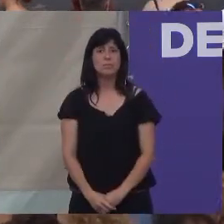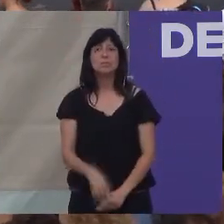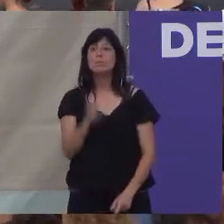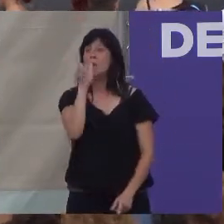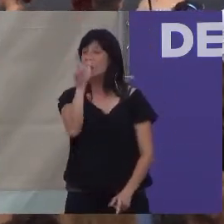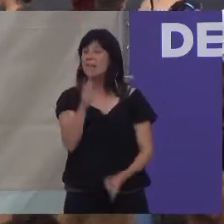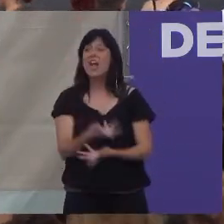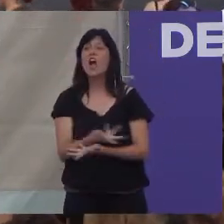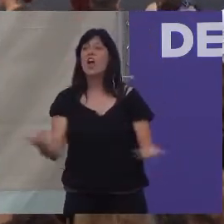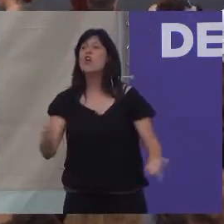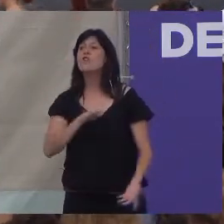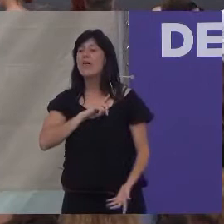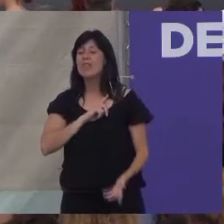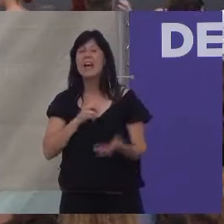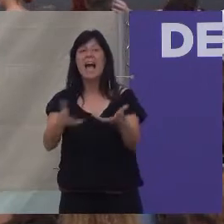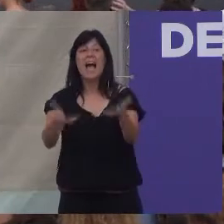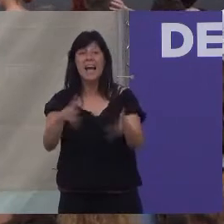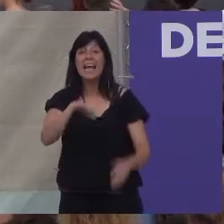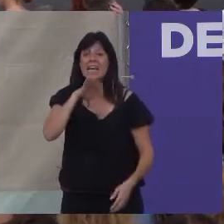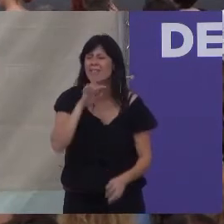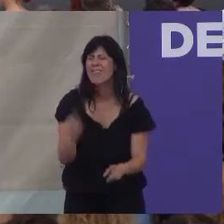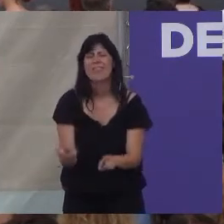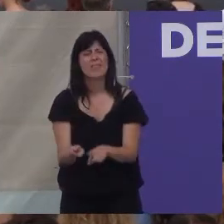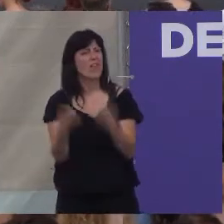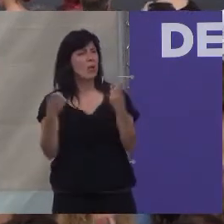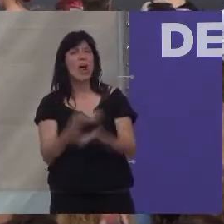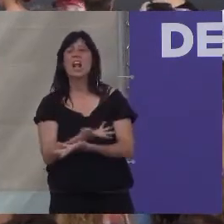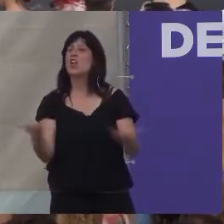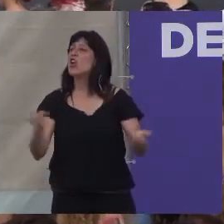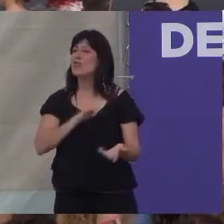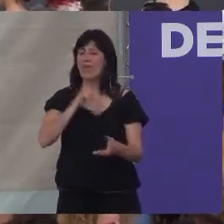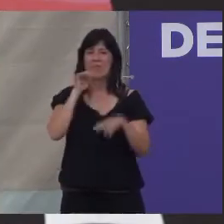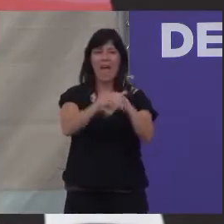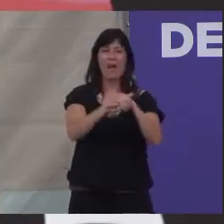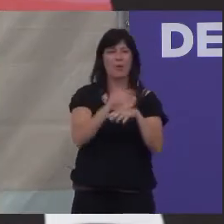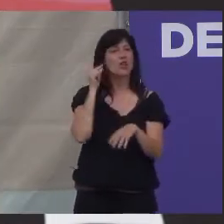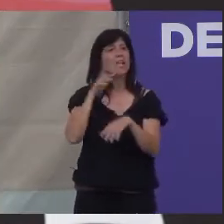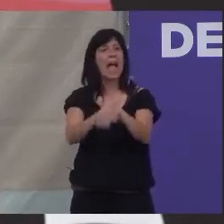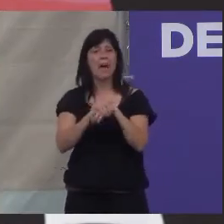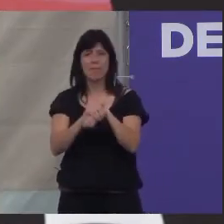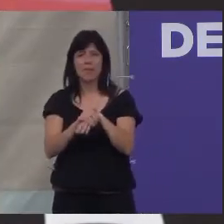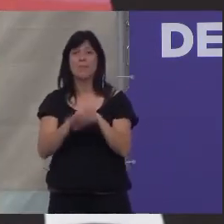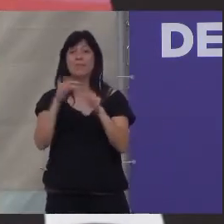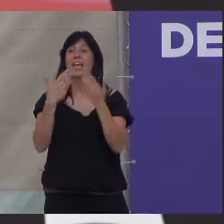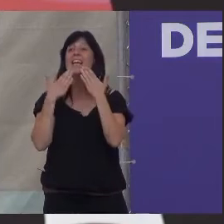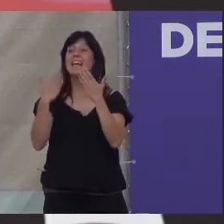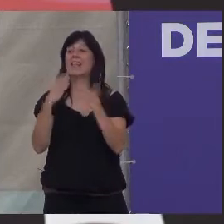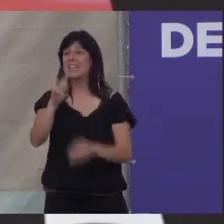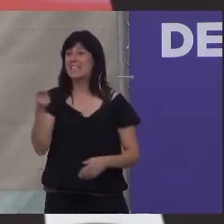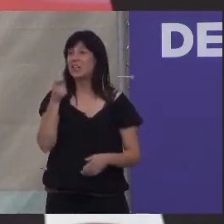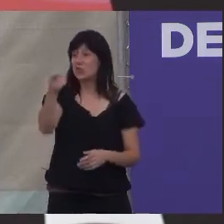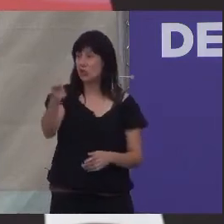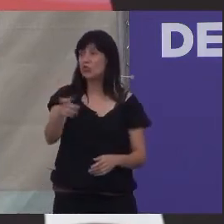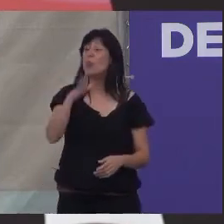Confianza. Guanye qui guanye, per favor. Confianza, amics i amigues. Y moltes gràcies, Antonio Estany, per